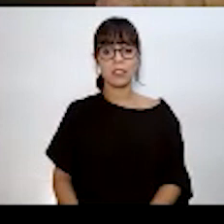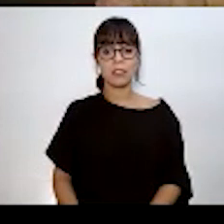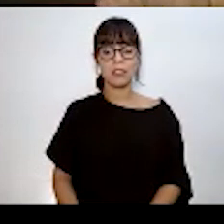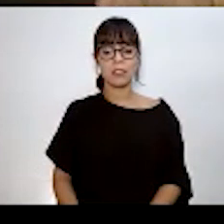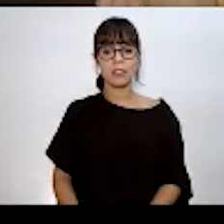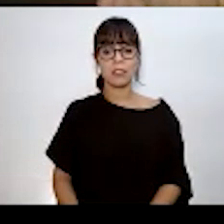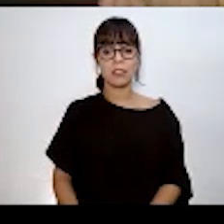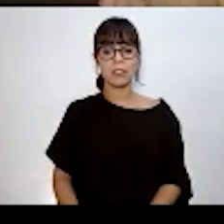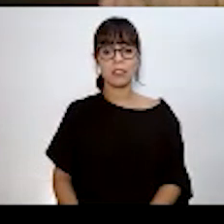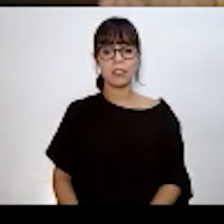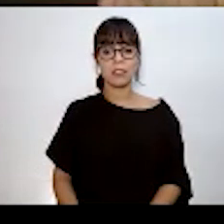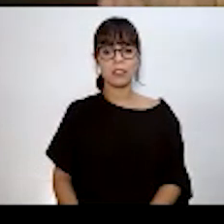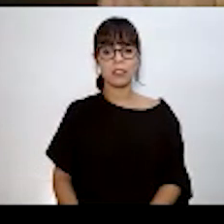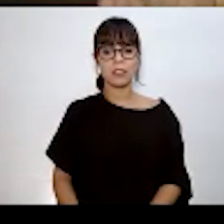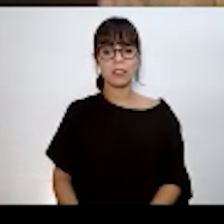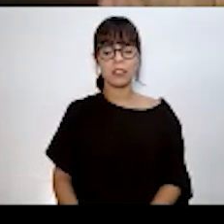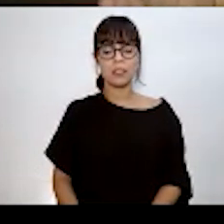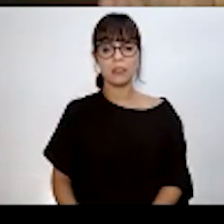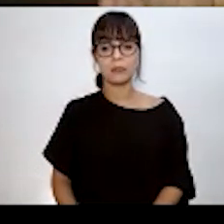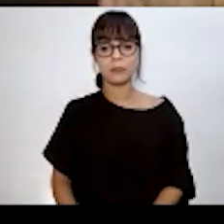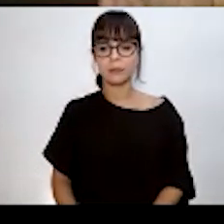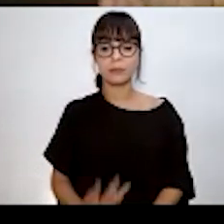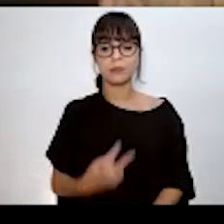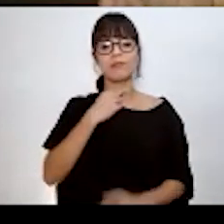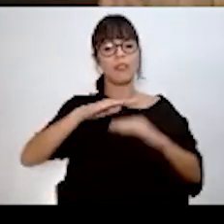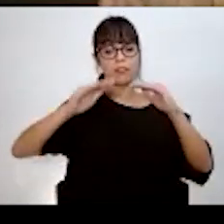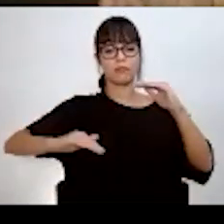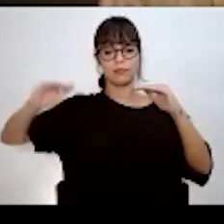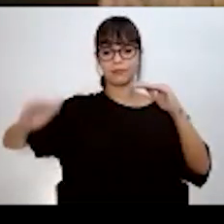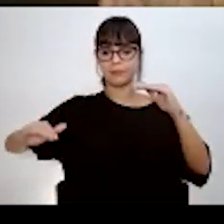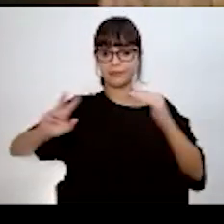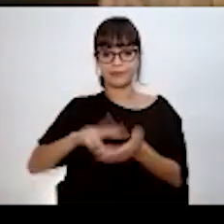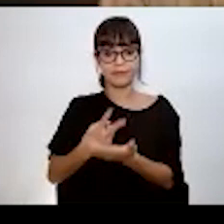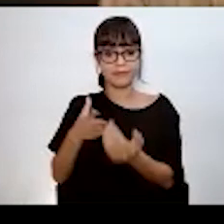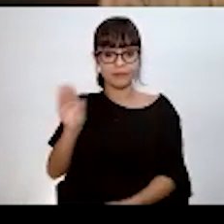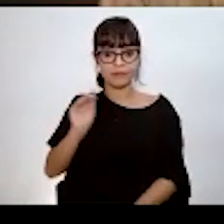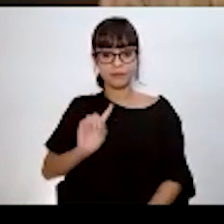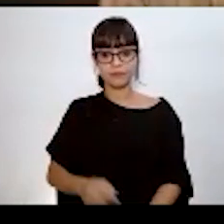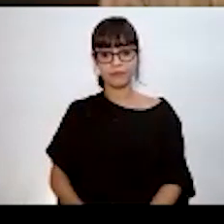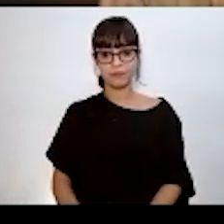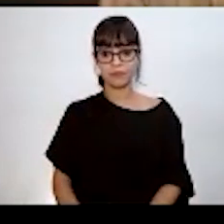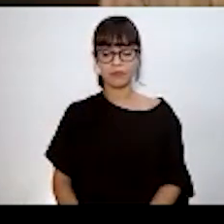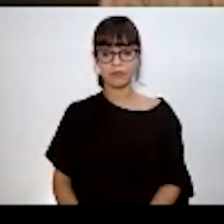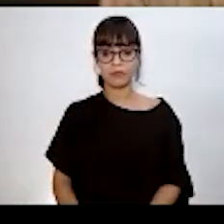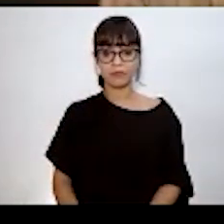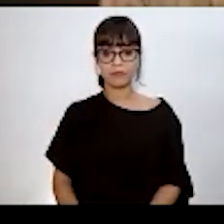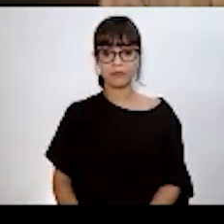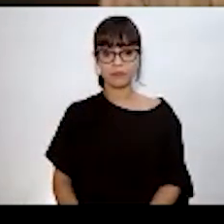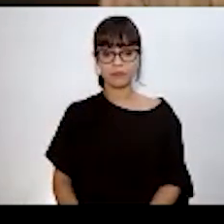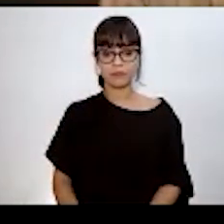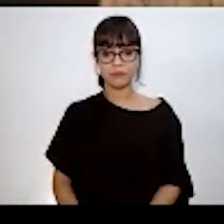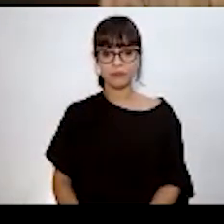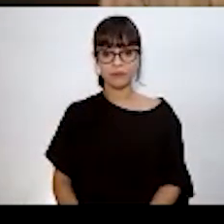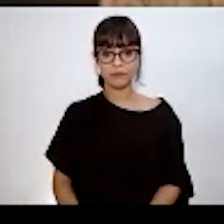pero si tienen algún dato de otro trabajo, de otro científico, de otro arqueólogo, y si han podido detectar en